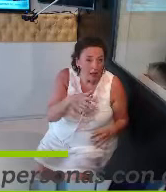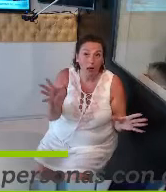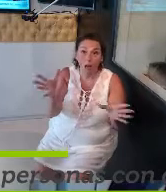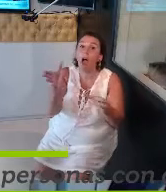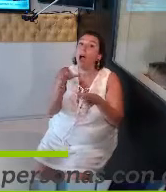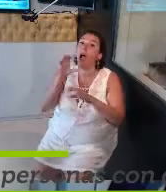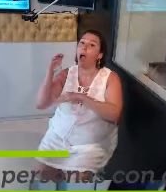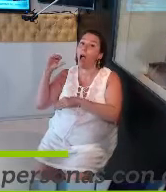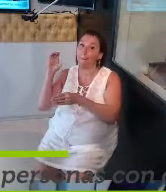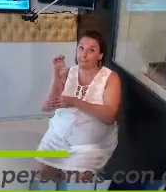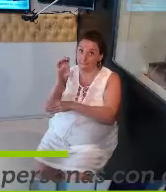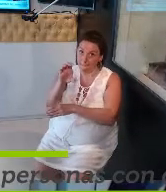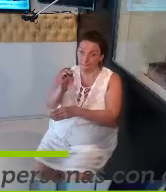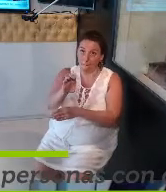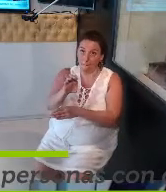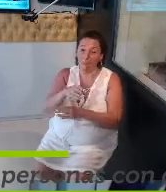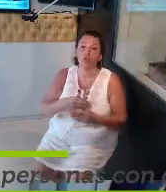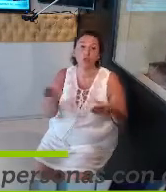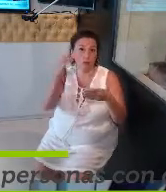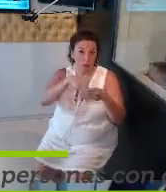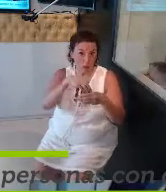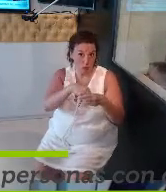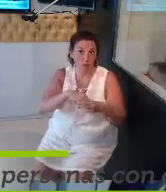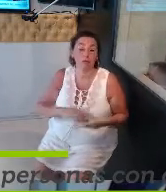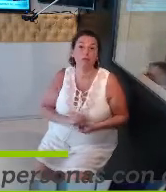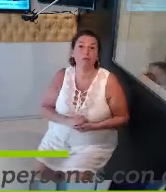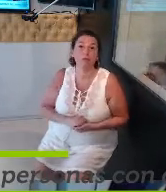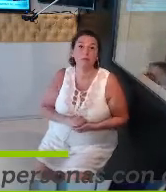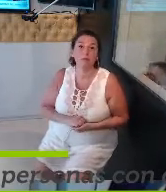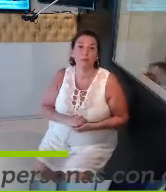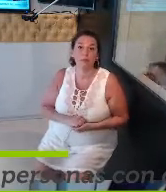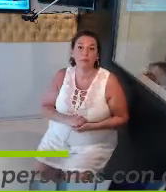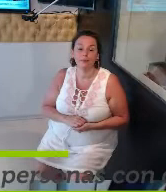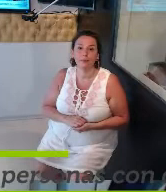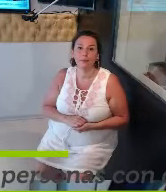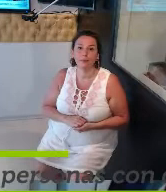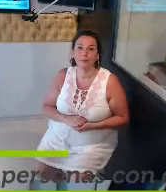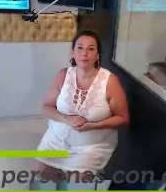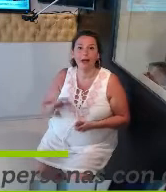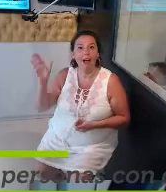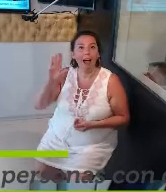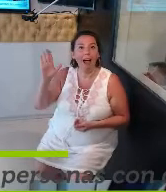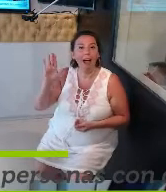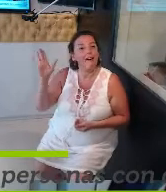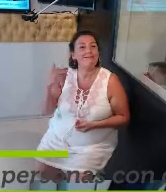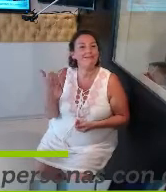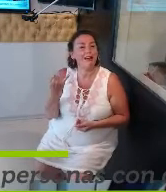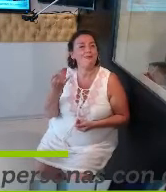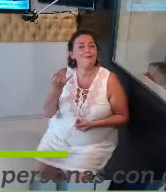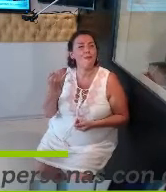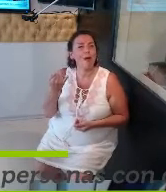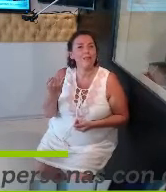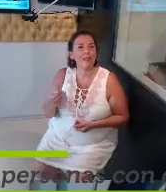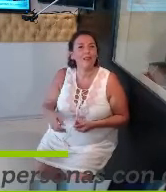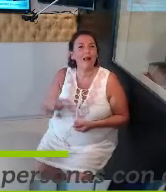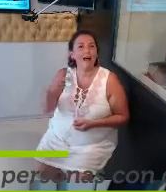accesibles. Video la semana pasada. Dale. Muy interesante. Bueno, ¿hasta cuándo nos despedimos? Hasta el jueves. ¿A qué hora? A las 2 de